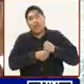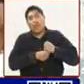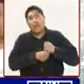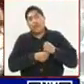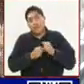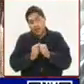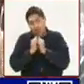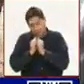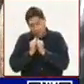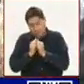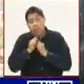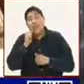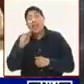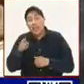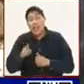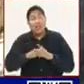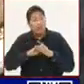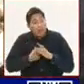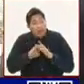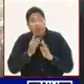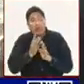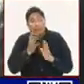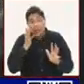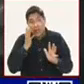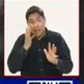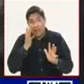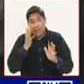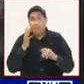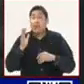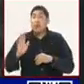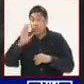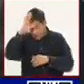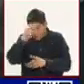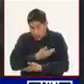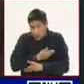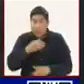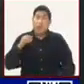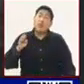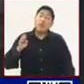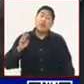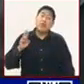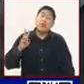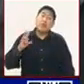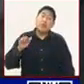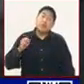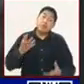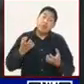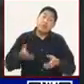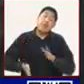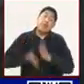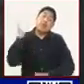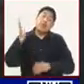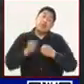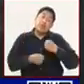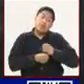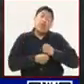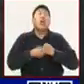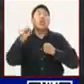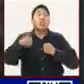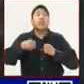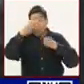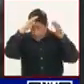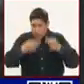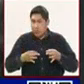deciden acompañarlos. Ella está comenzando a hacer fila para Erwin, que es su hijo, que ha decidido irse al cuartel. Señora Rosemary. Sí, sí ha decidido